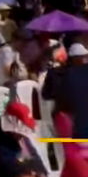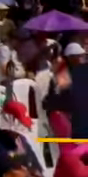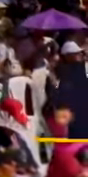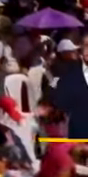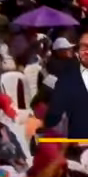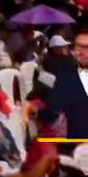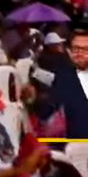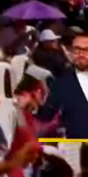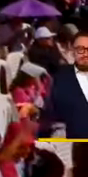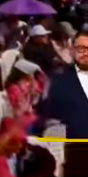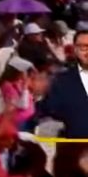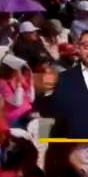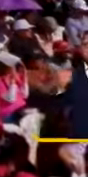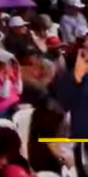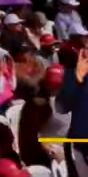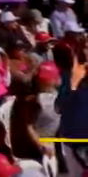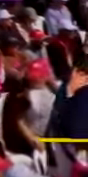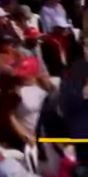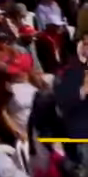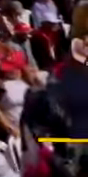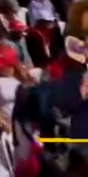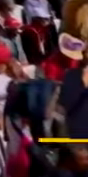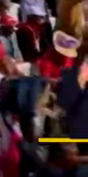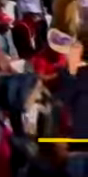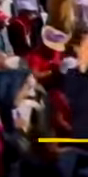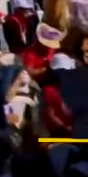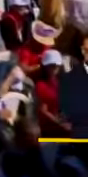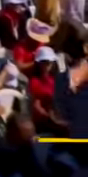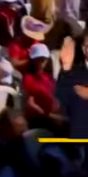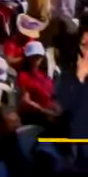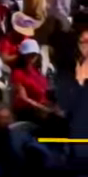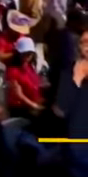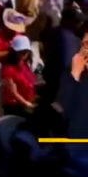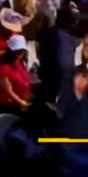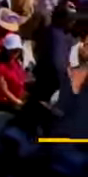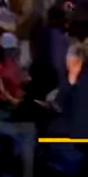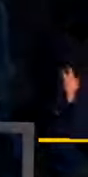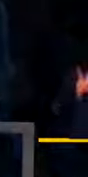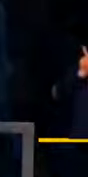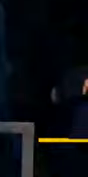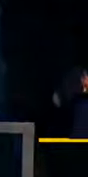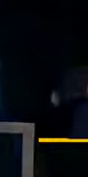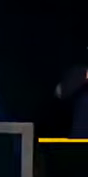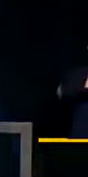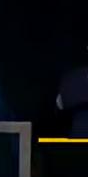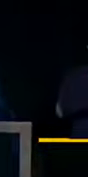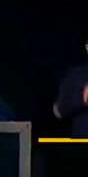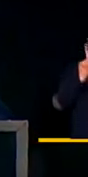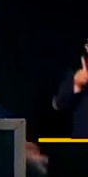medida, palpada, analizada, si se quiere teorizada, pero